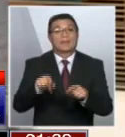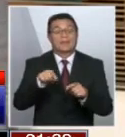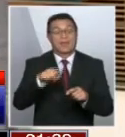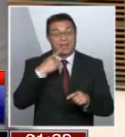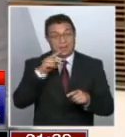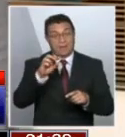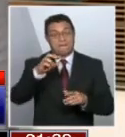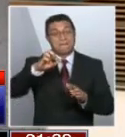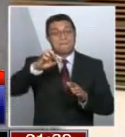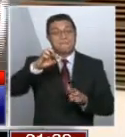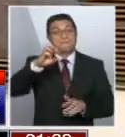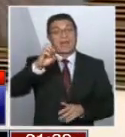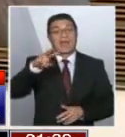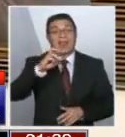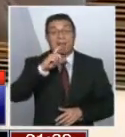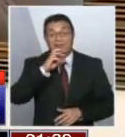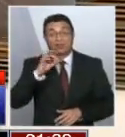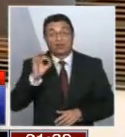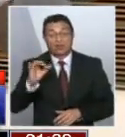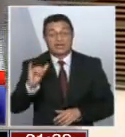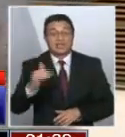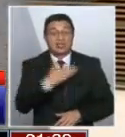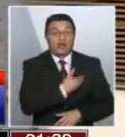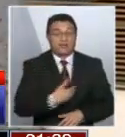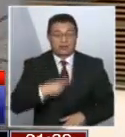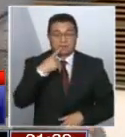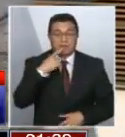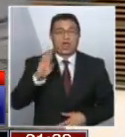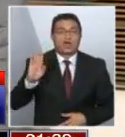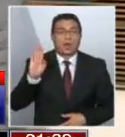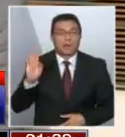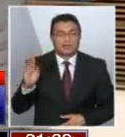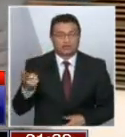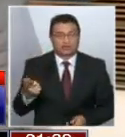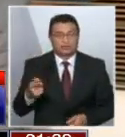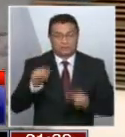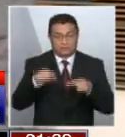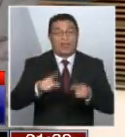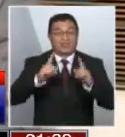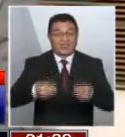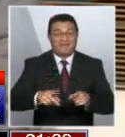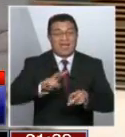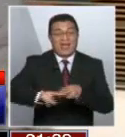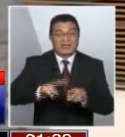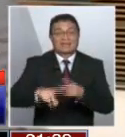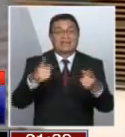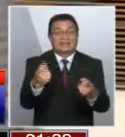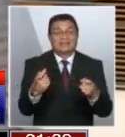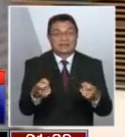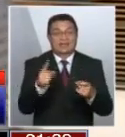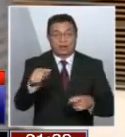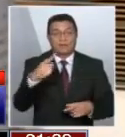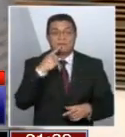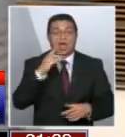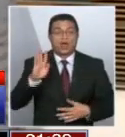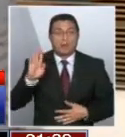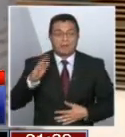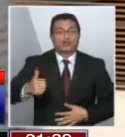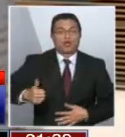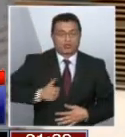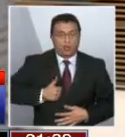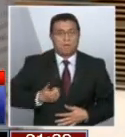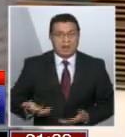Parlamento y el gobierno establecieron un compromiso. Y bueno, tienen que hacer lo que sea necesario para que ese compromiso se